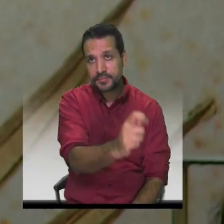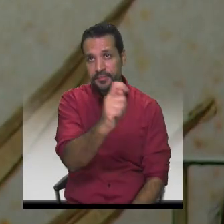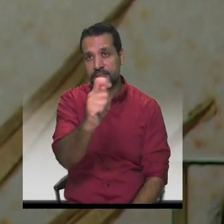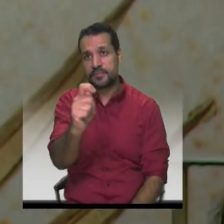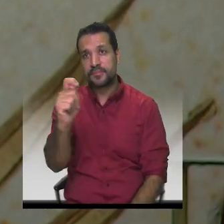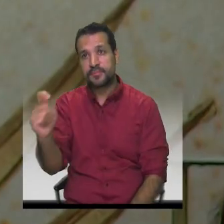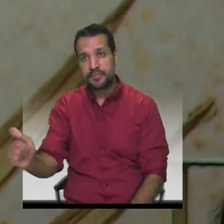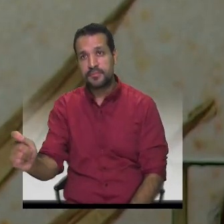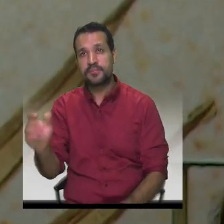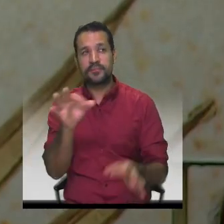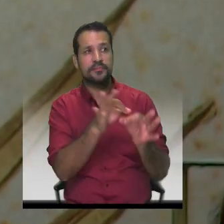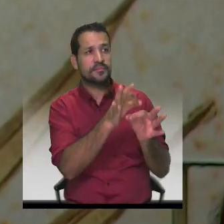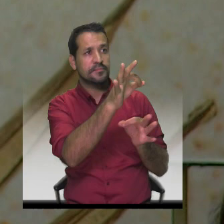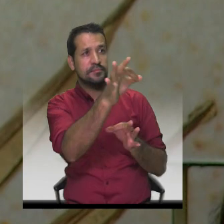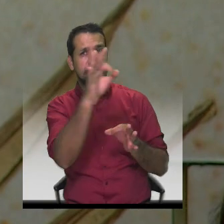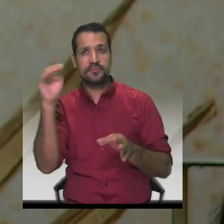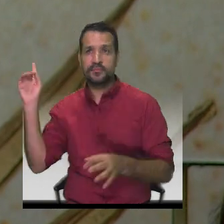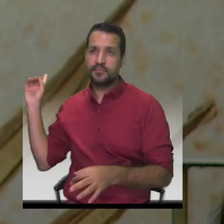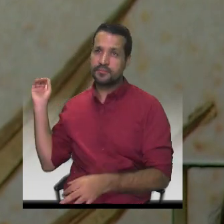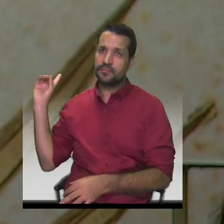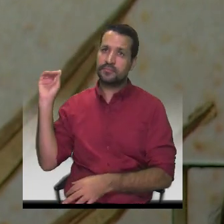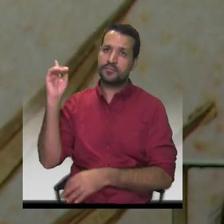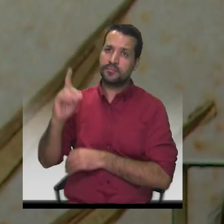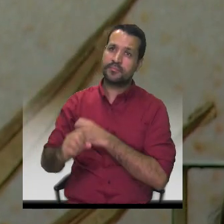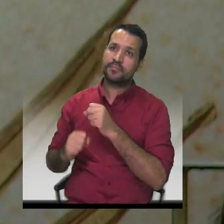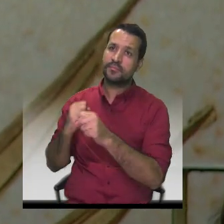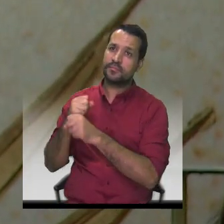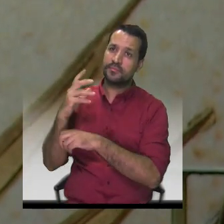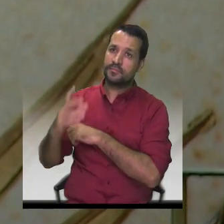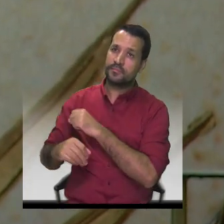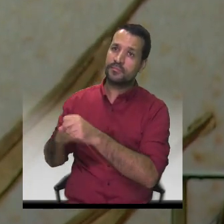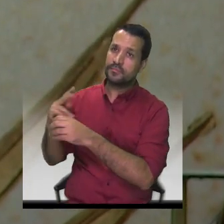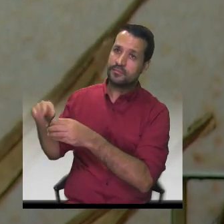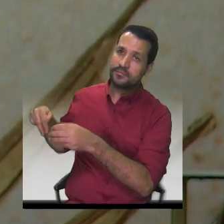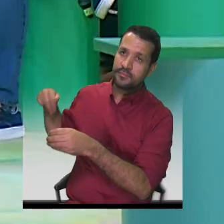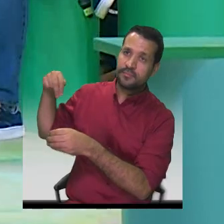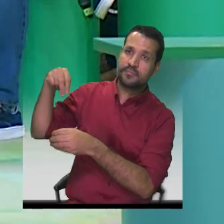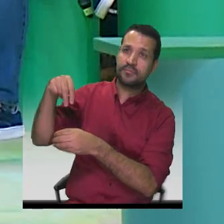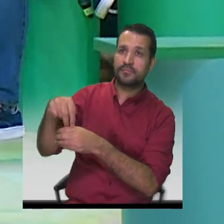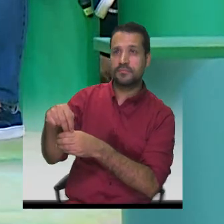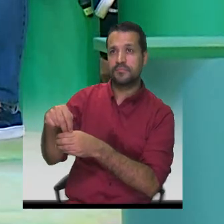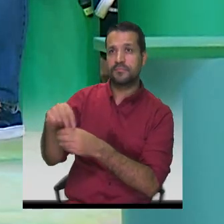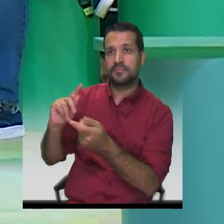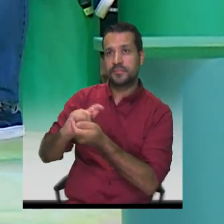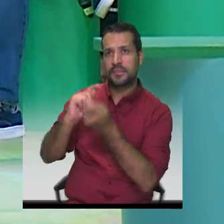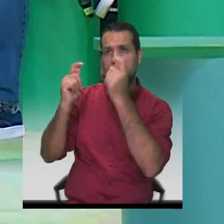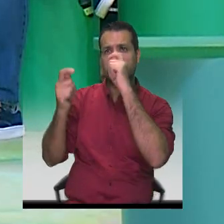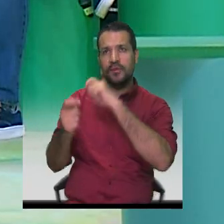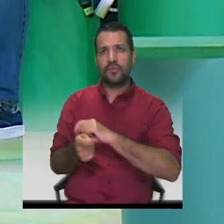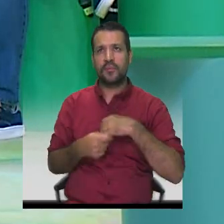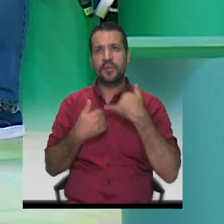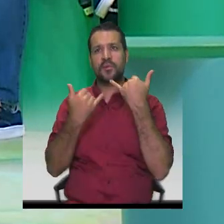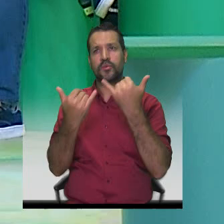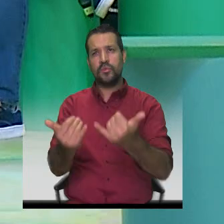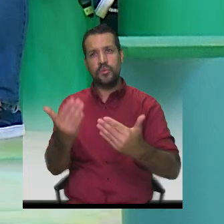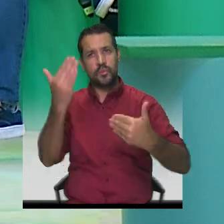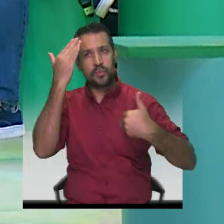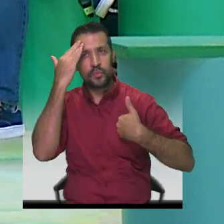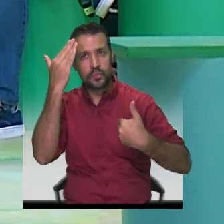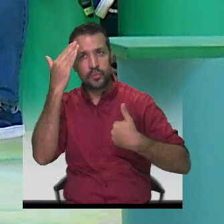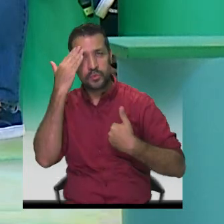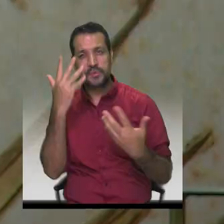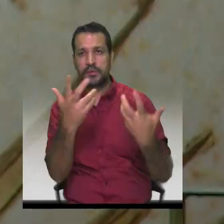construido durante tantos años, y es precisamente esa transformación que es la que estamos buscando para la